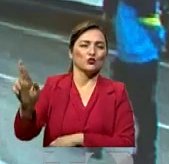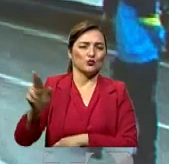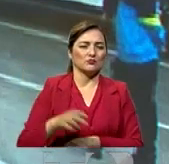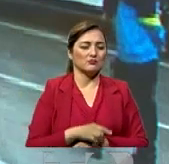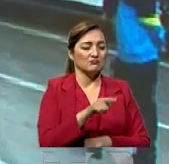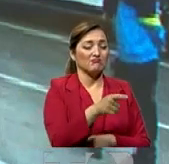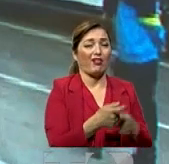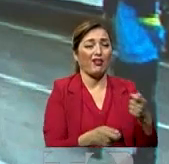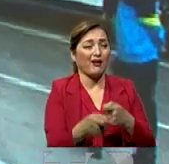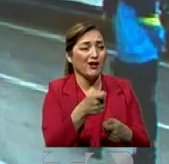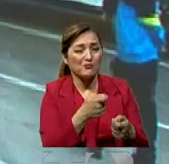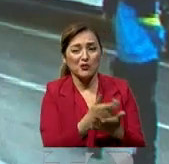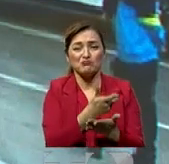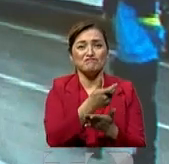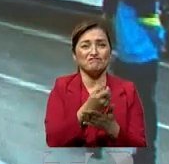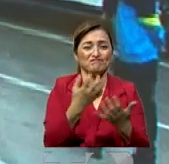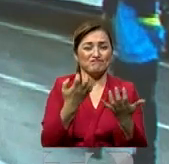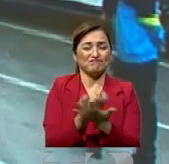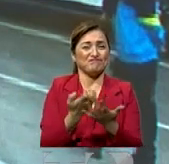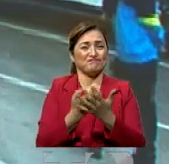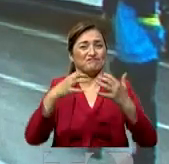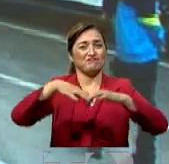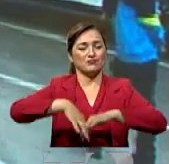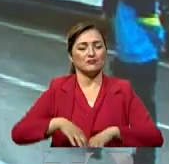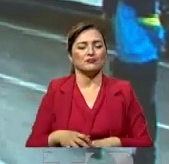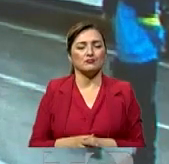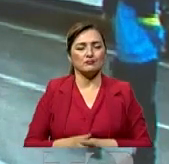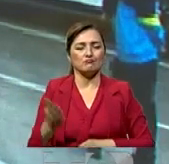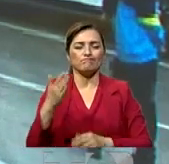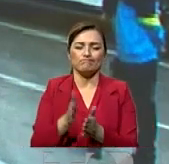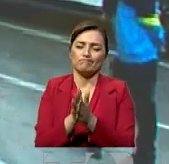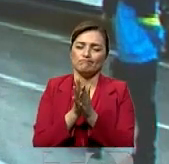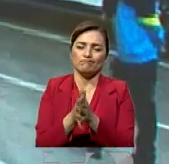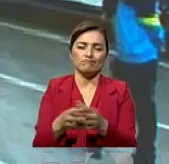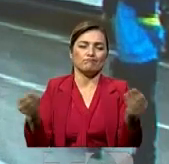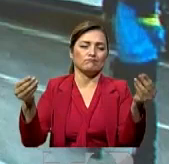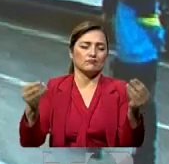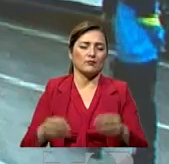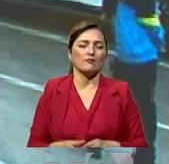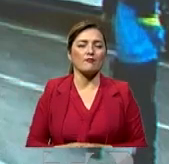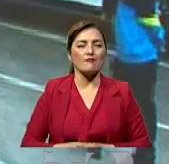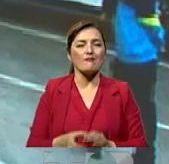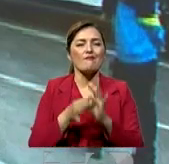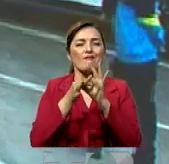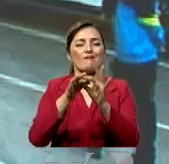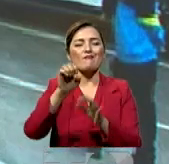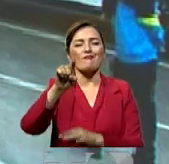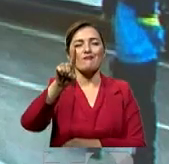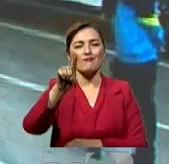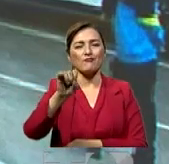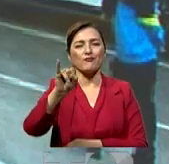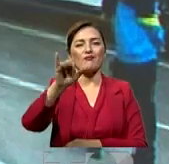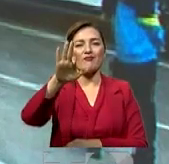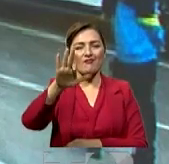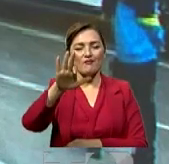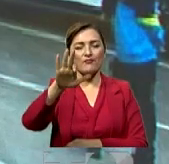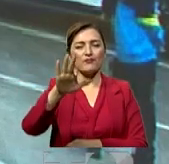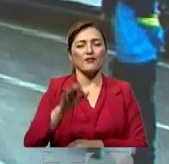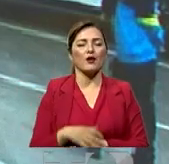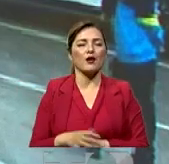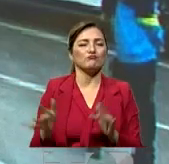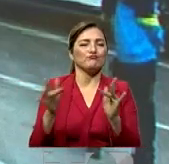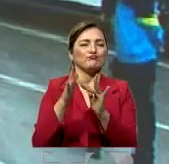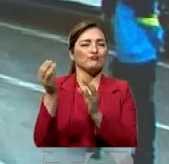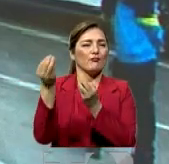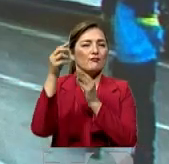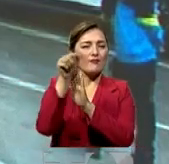al alcalde que busque alternativas para aprovechar este espacio que cada vez se queda vacío. Nuestra compañera Edith Jácome a esta hora de la tarde con todos